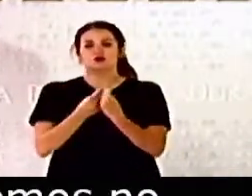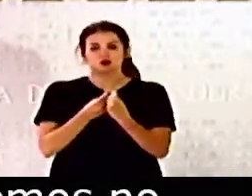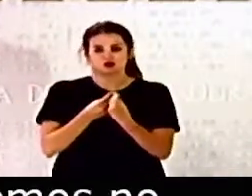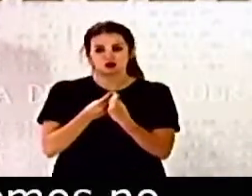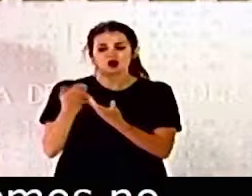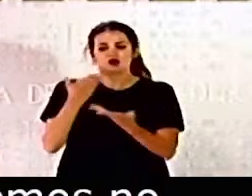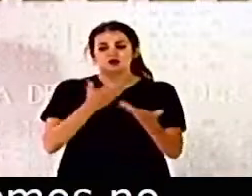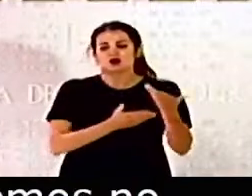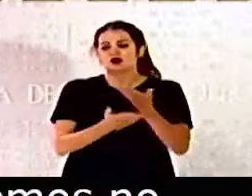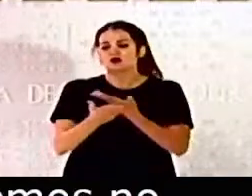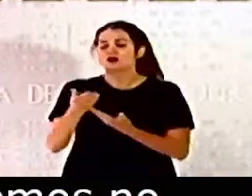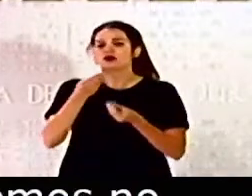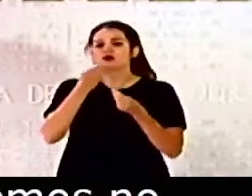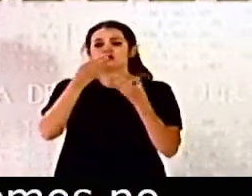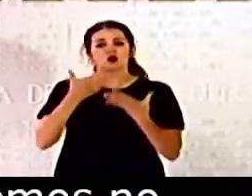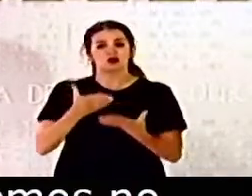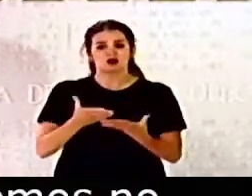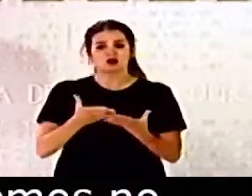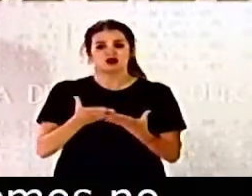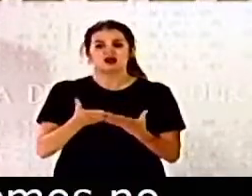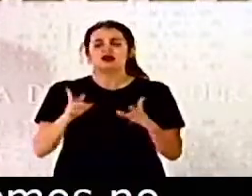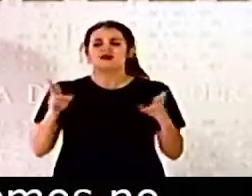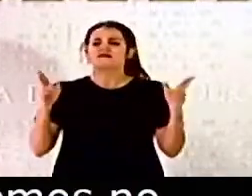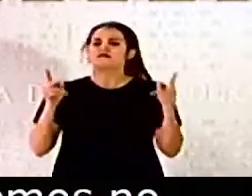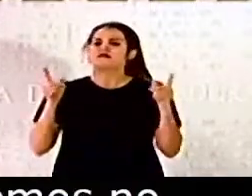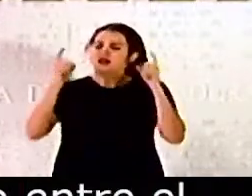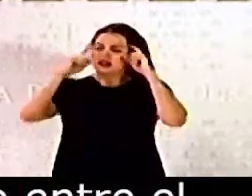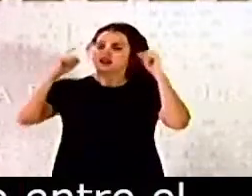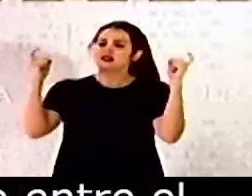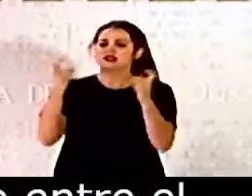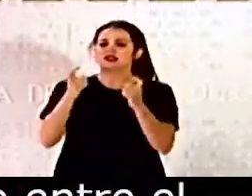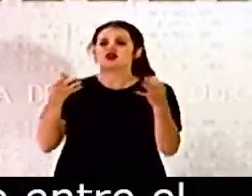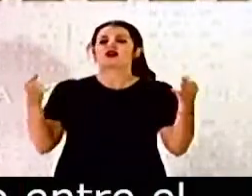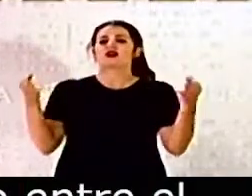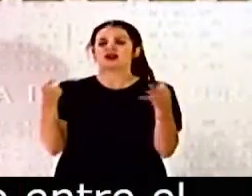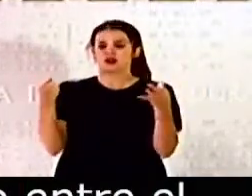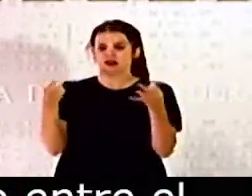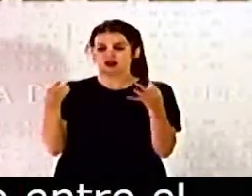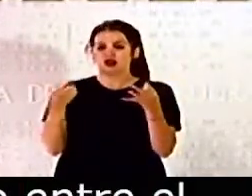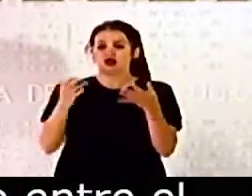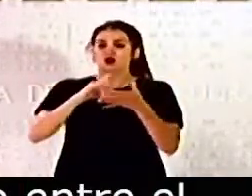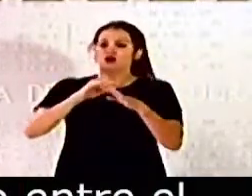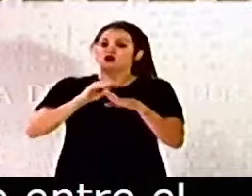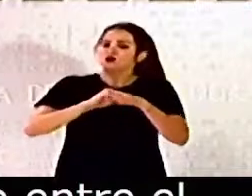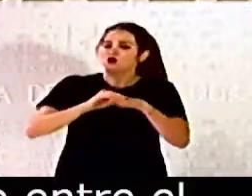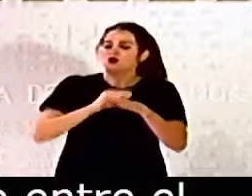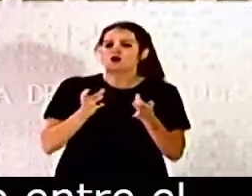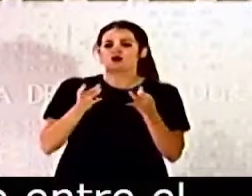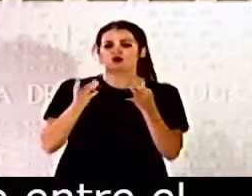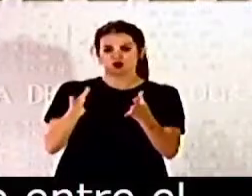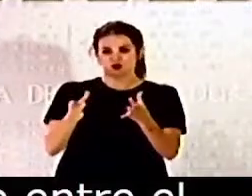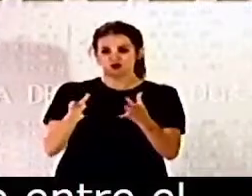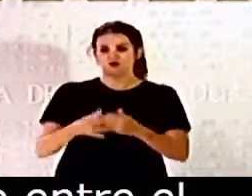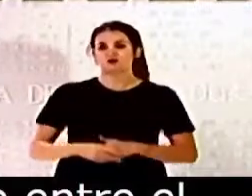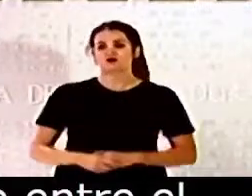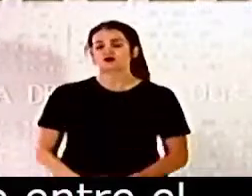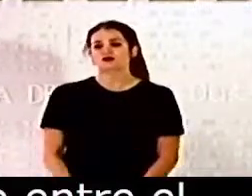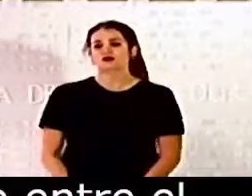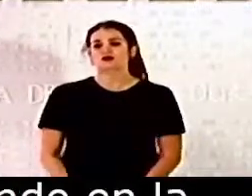Extremadura, intentando, en la medida de lo posible, poner solución a todo esto, ¿no?